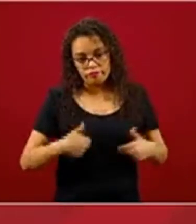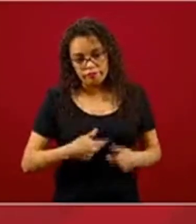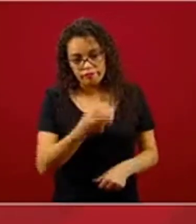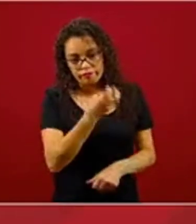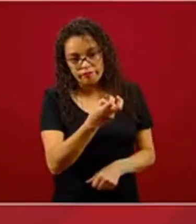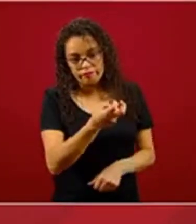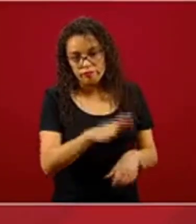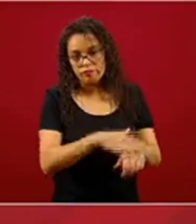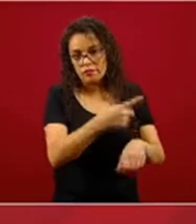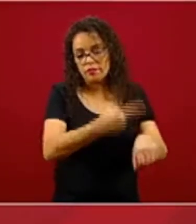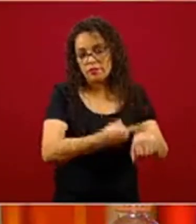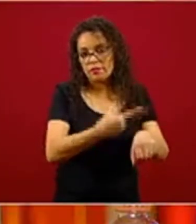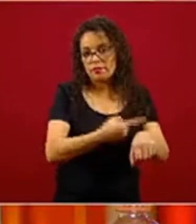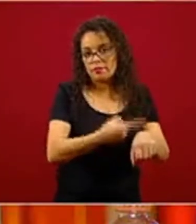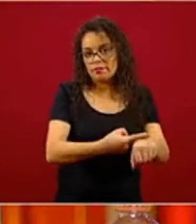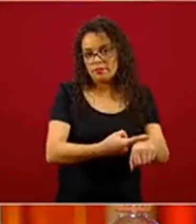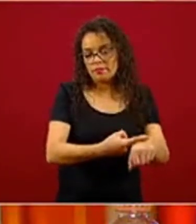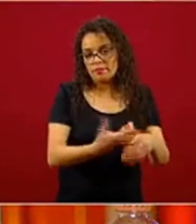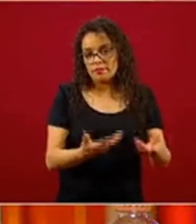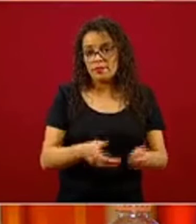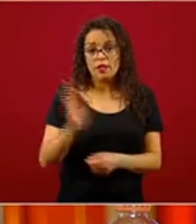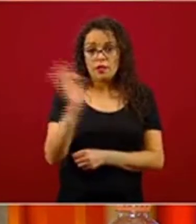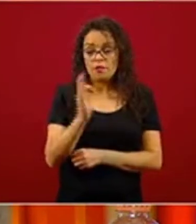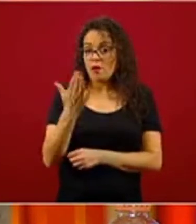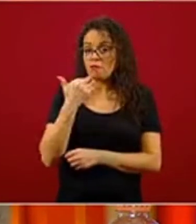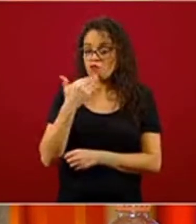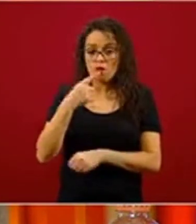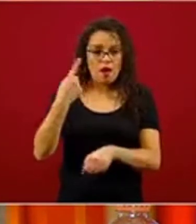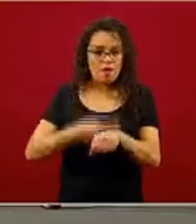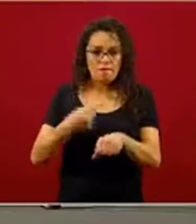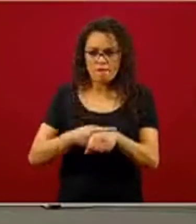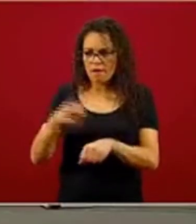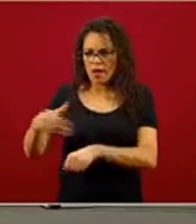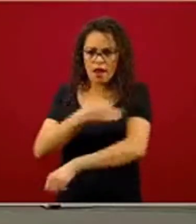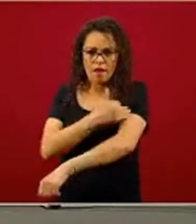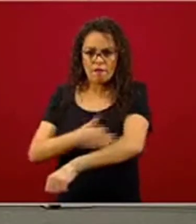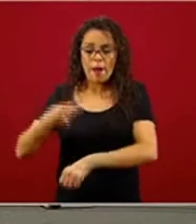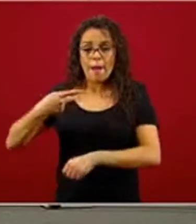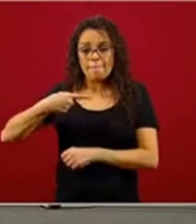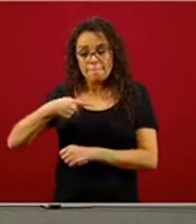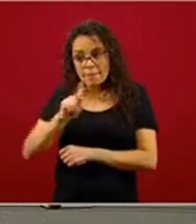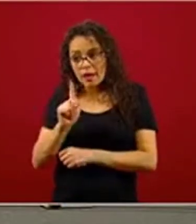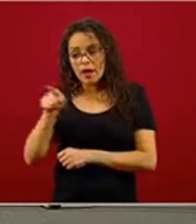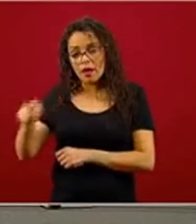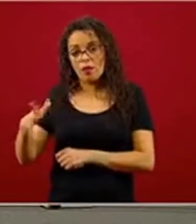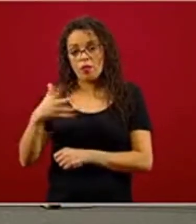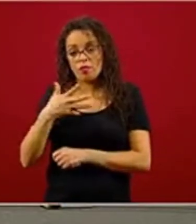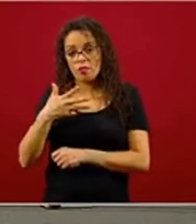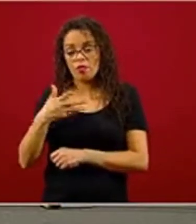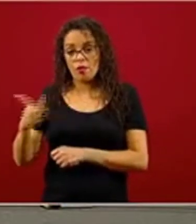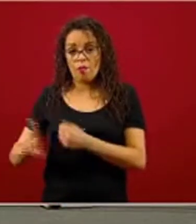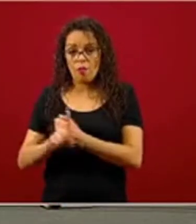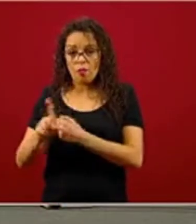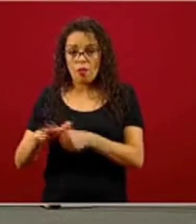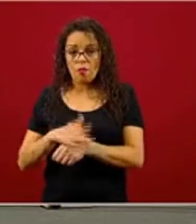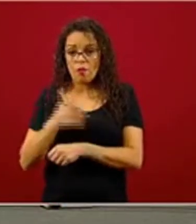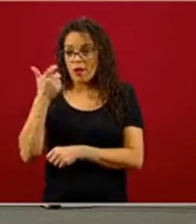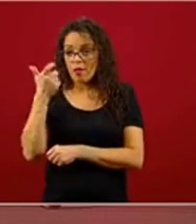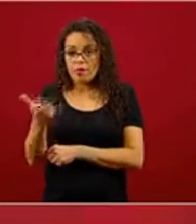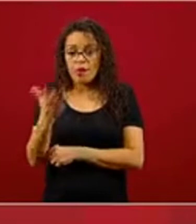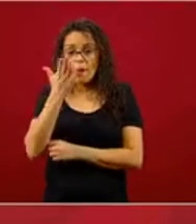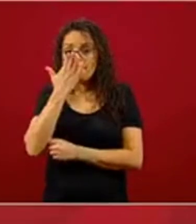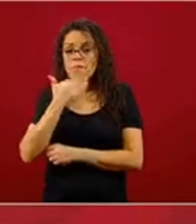tenido enfermedad en la familia y quien vive al día y no tiene el sustento diario, sufre